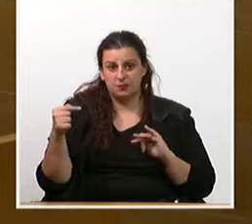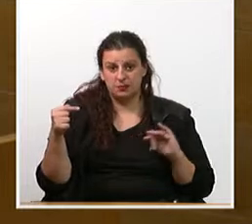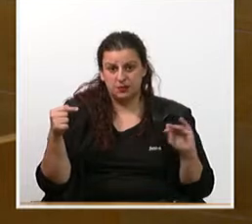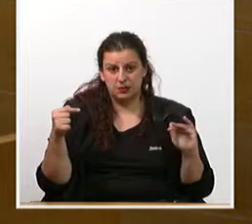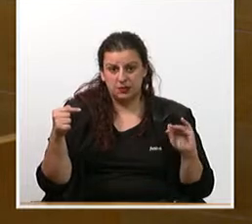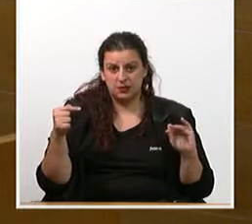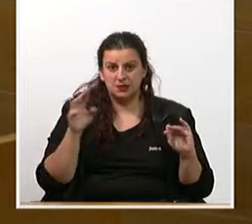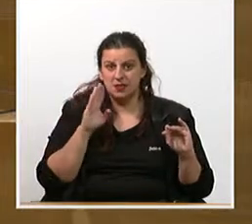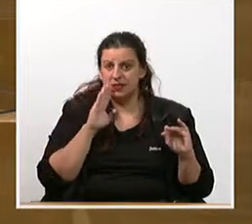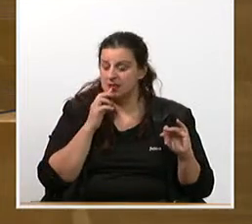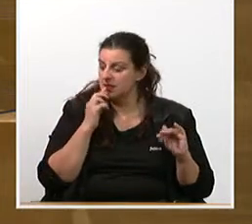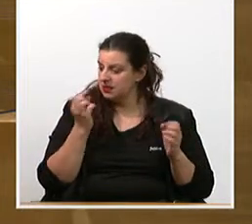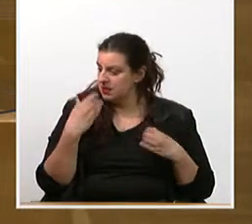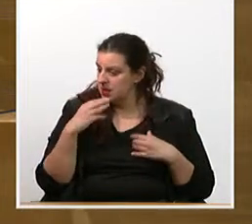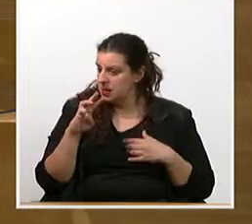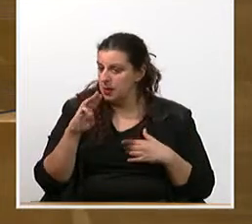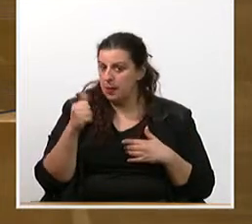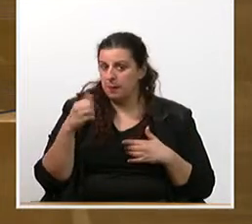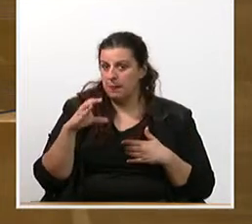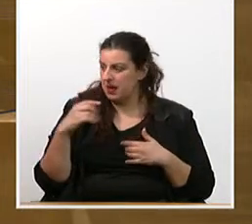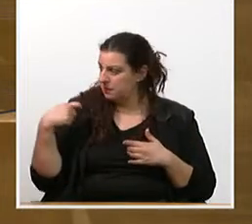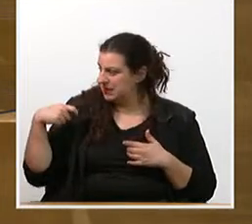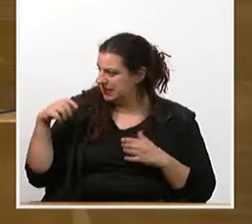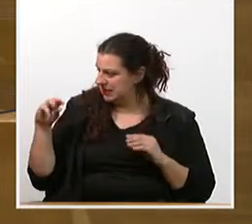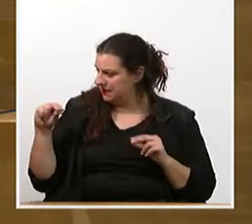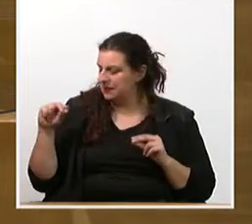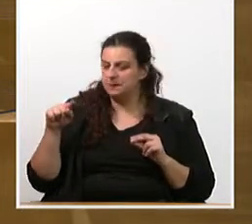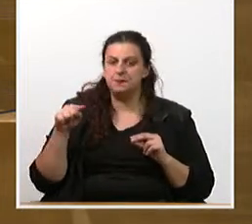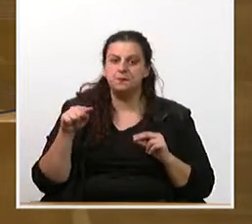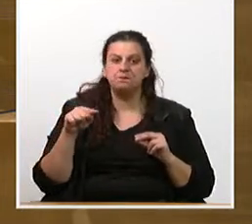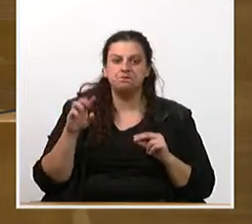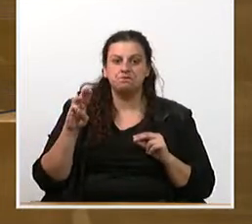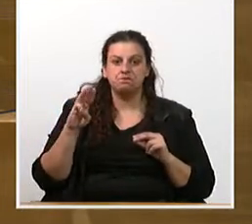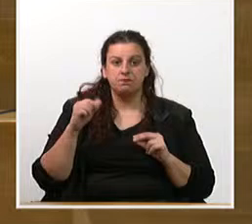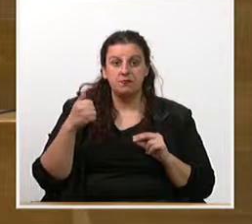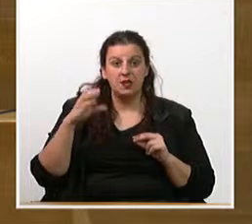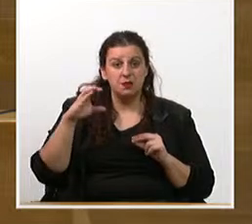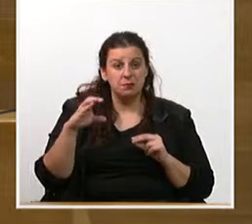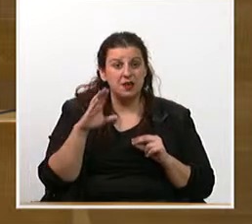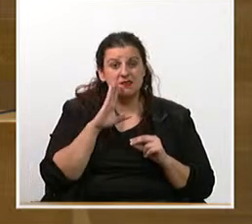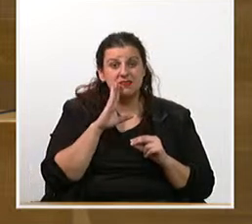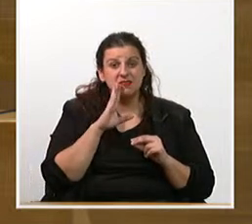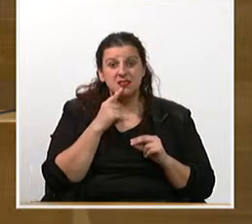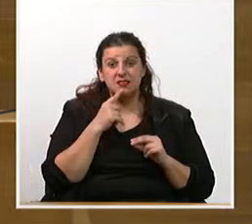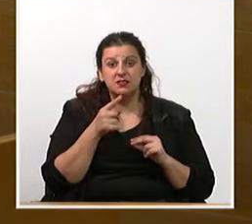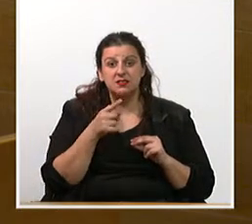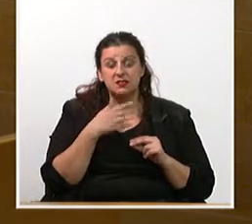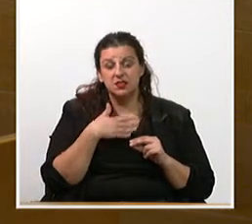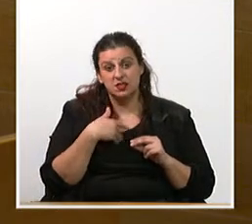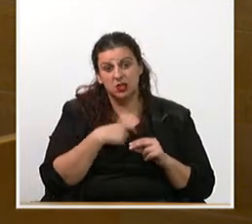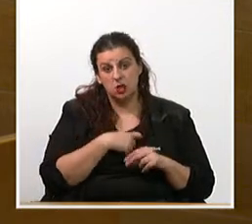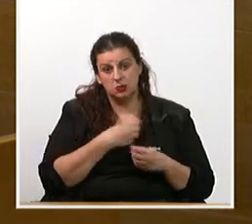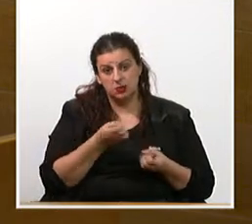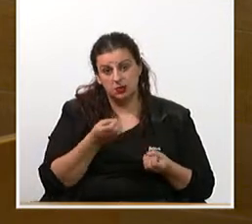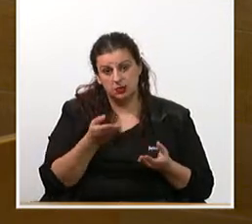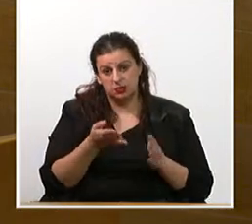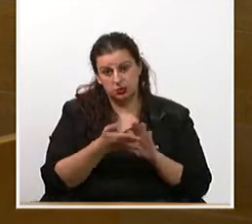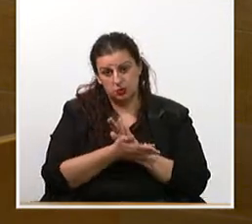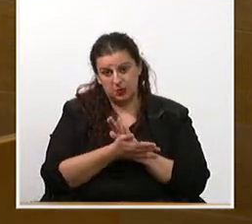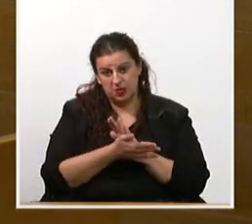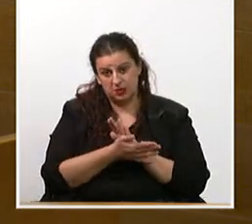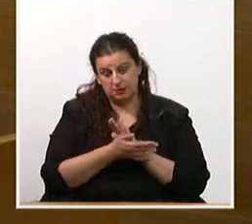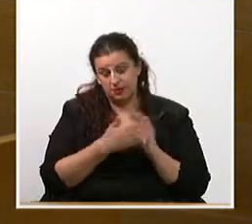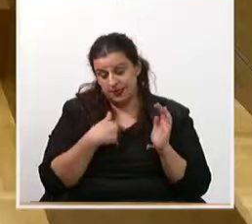que me comentaba antes ya termino presidente en cuanto a la p que le comentaba antes ya se lo expliqué en la comisión yo si quiere se lo vuelvo a explicar Pero bueno